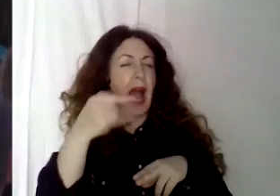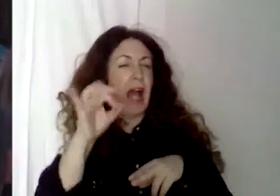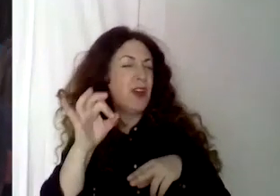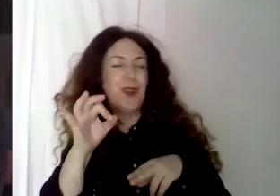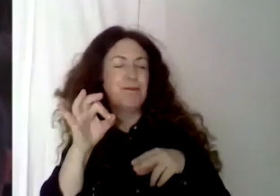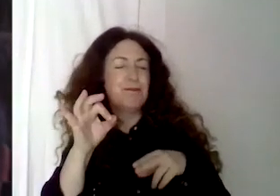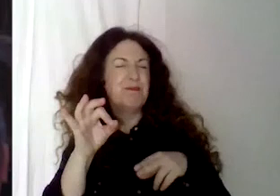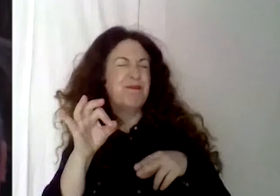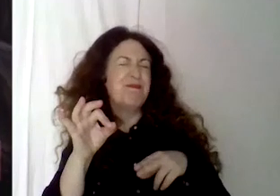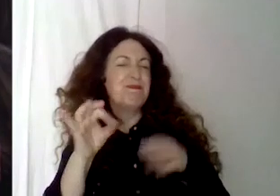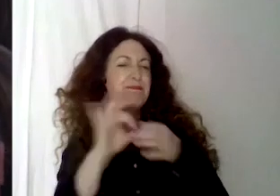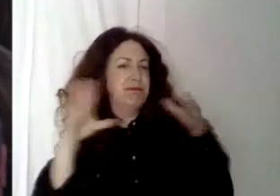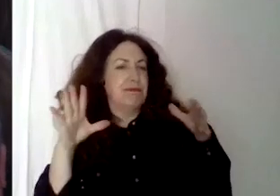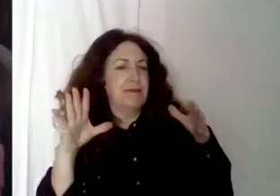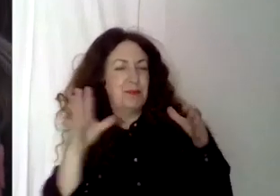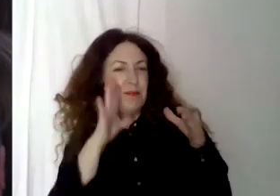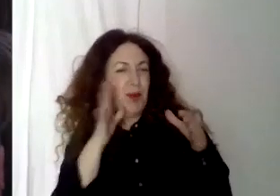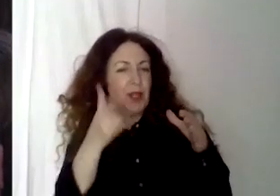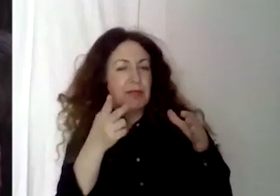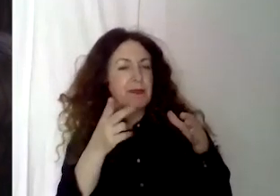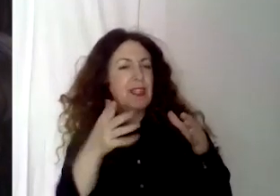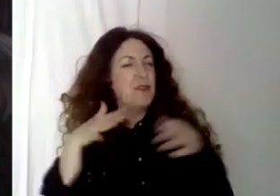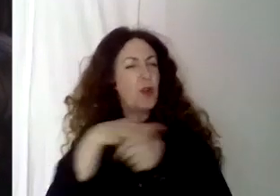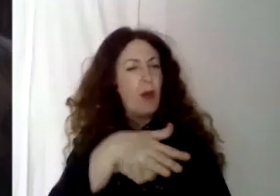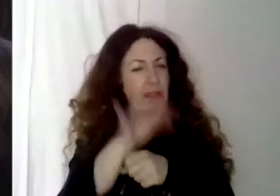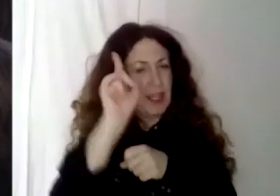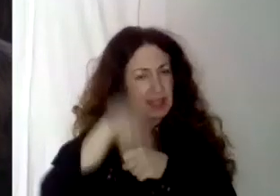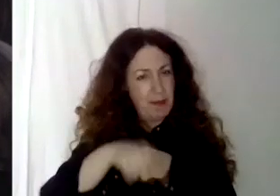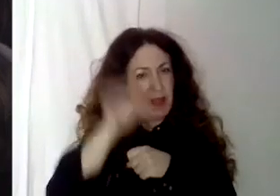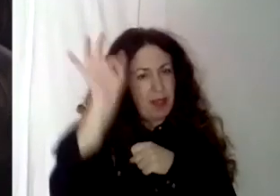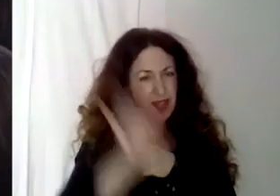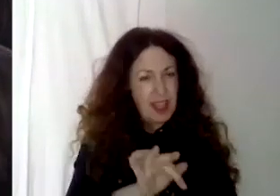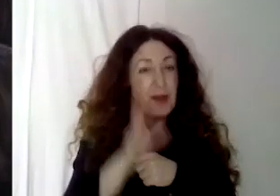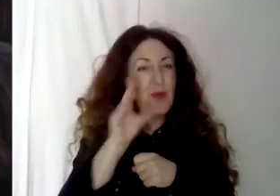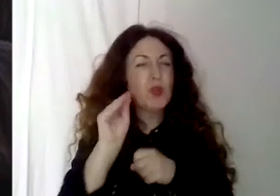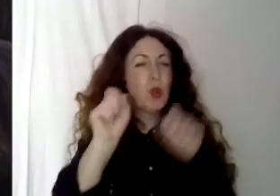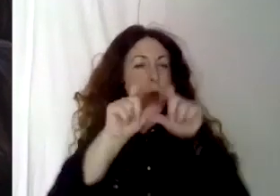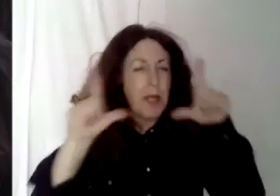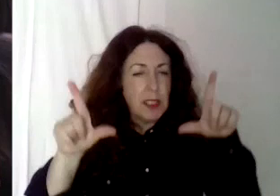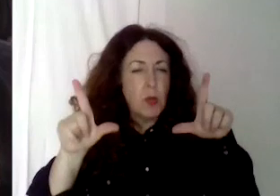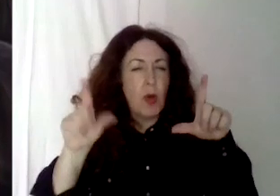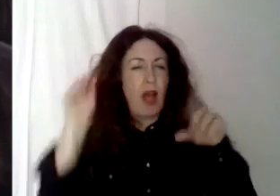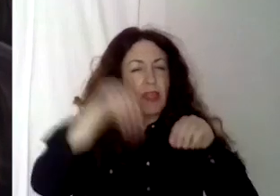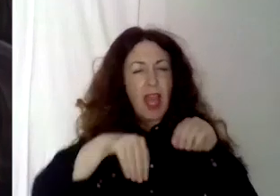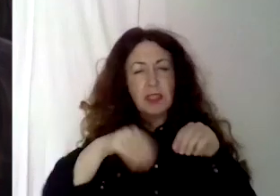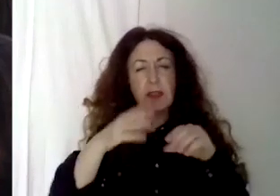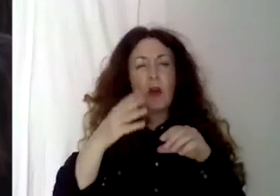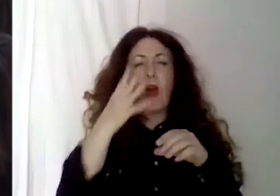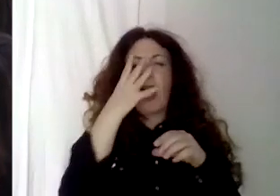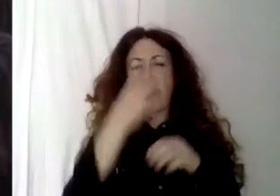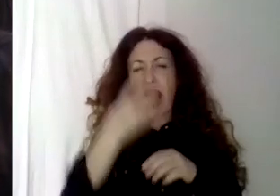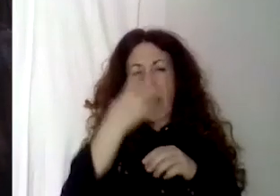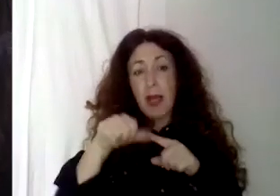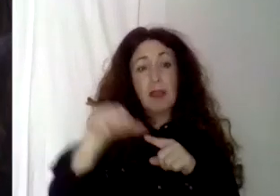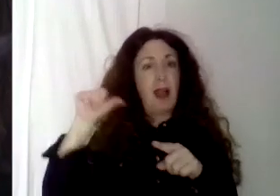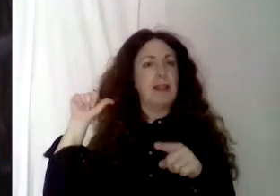pintura que de alguna manera tiene una fuerza representativa, una fuerza dramática desconocida hasta